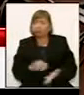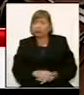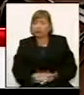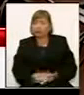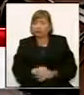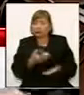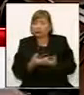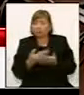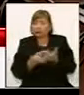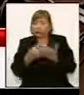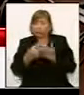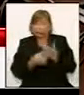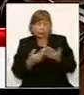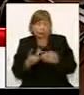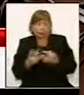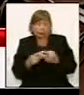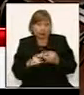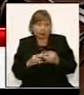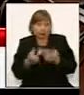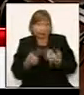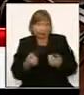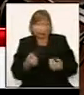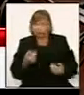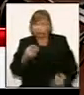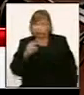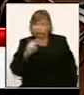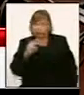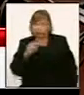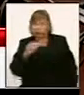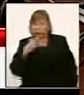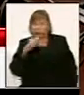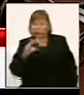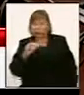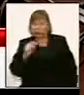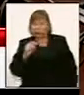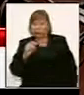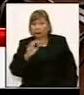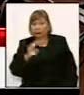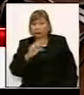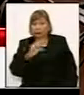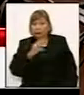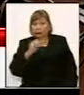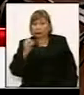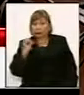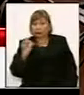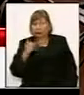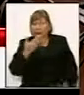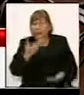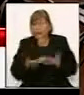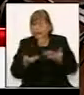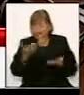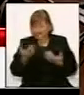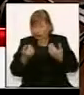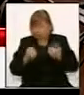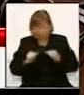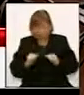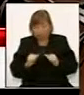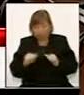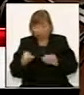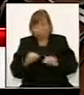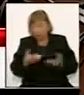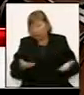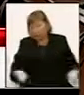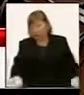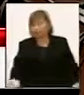¿cómo se programó inicialmente el trébol de Canta Callao? ¿Es posible hacer eso? Entonces